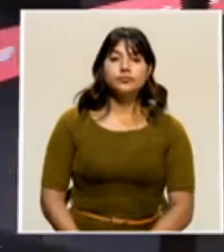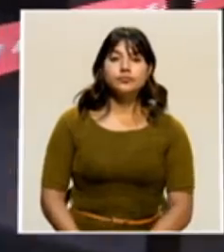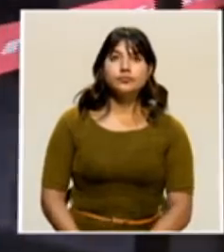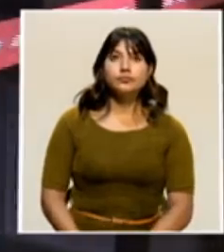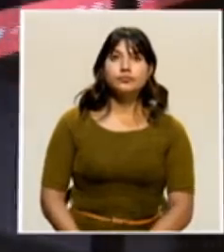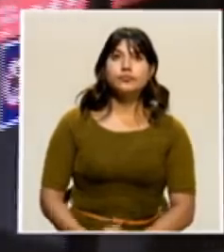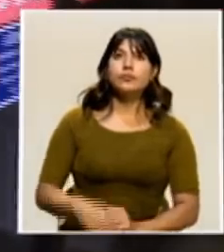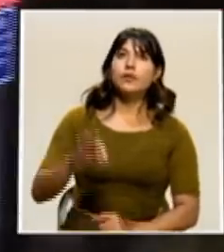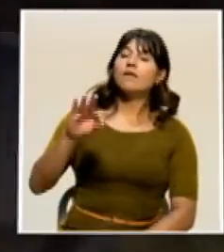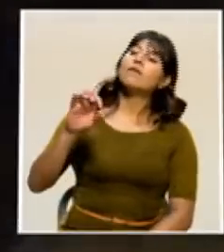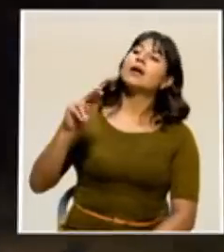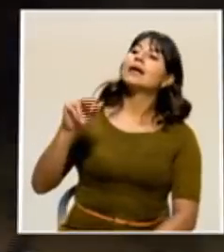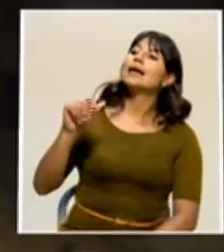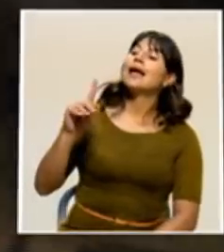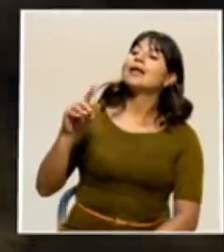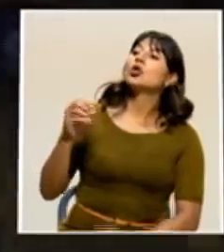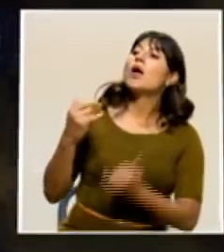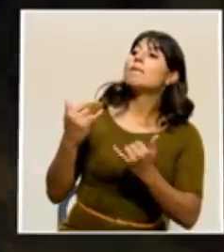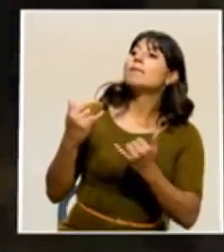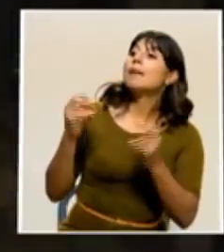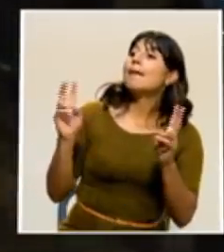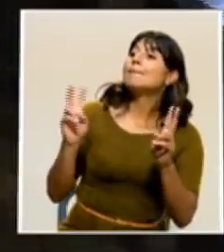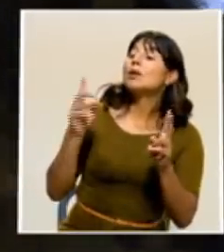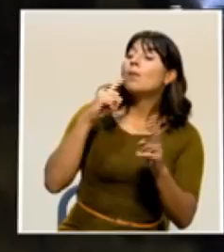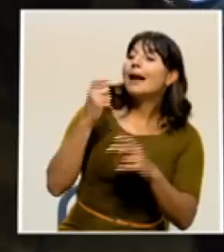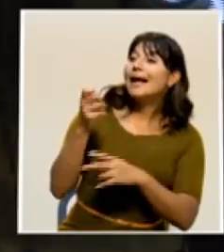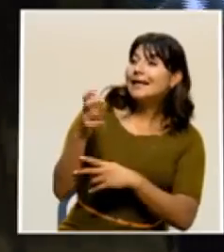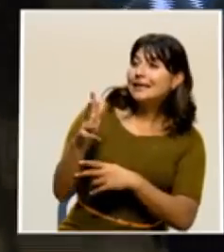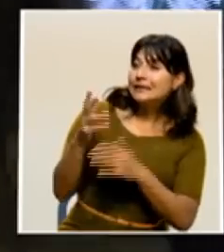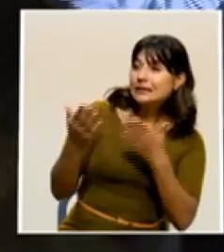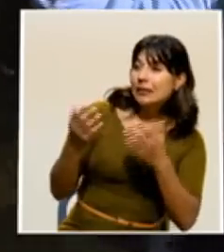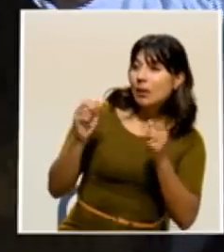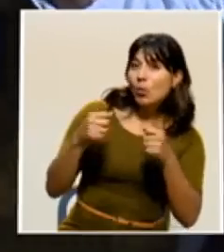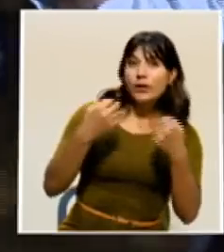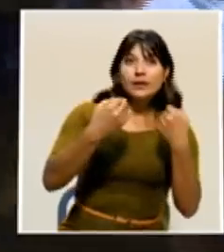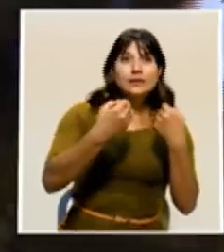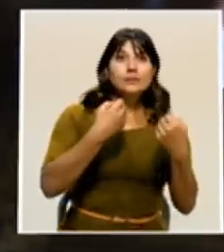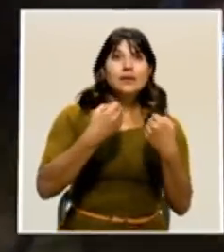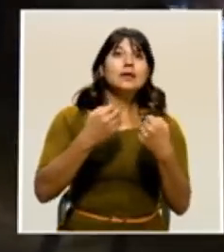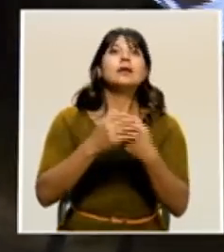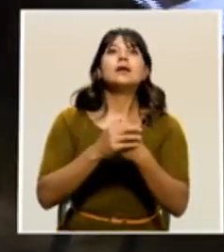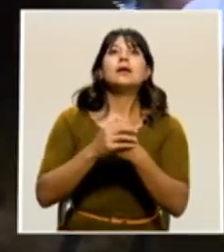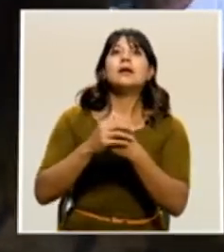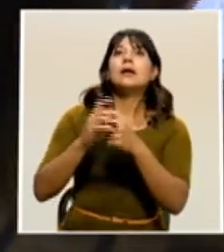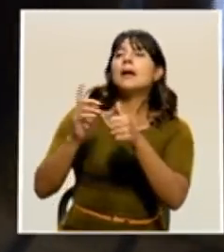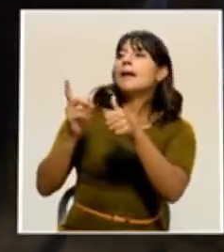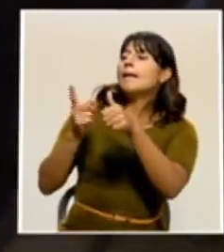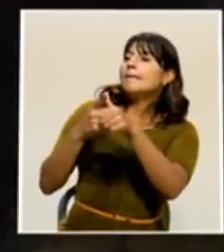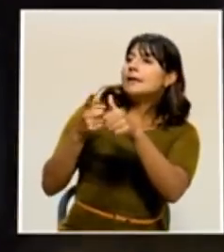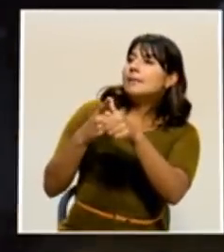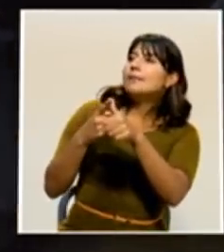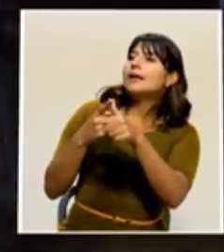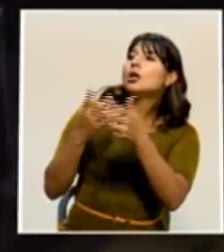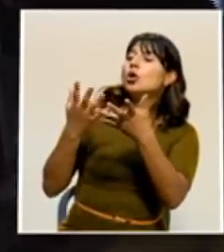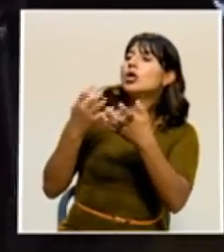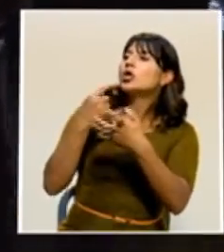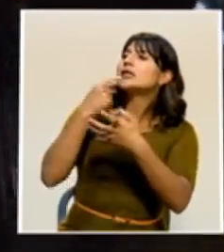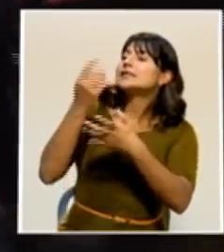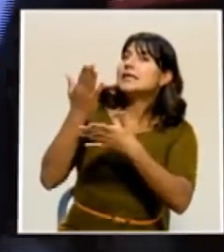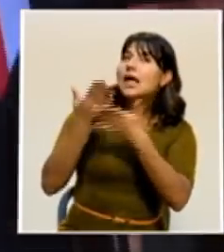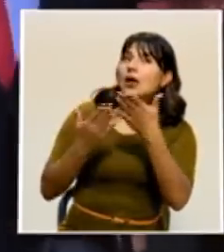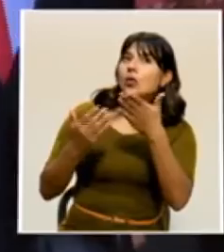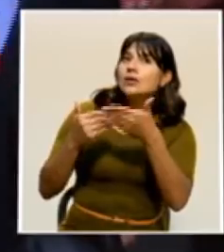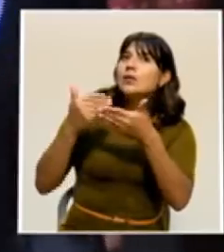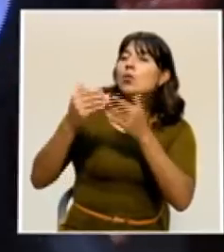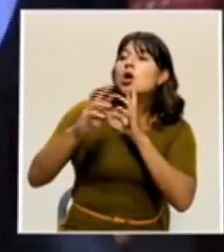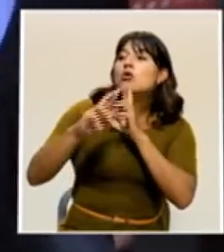Don Fernando, estamos en vivo para Canal 13, tal vez si nos regala una primera impresión. Voy a dar primero para ordenarnos unas palabras y luego ya vamos a